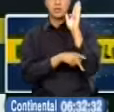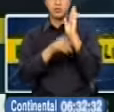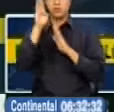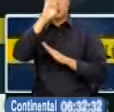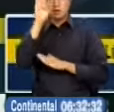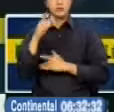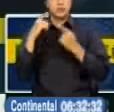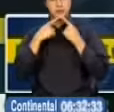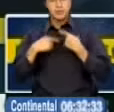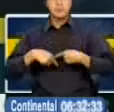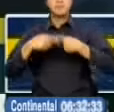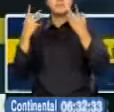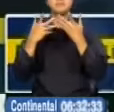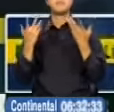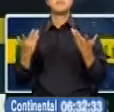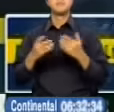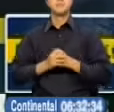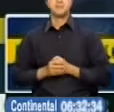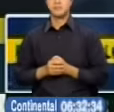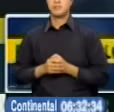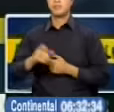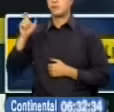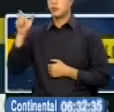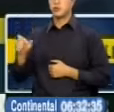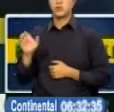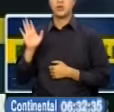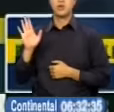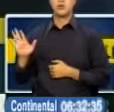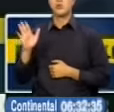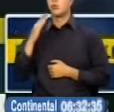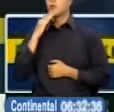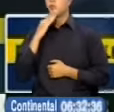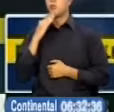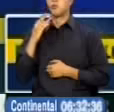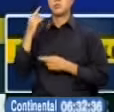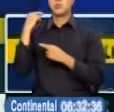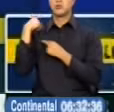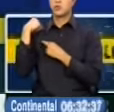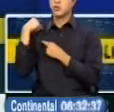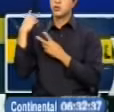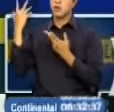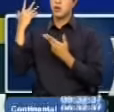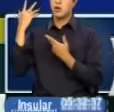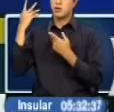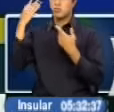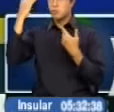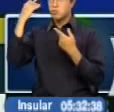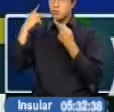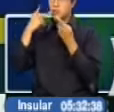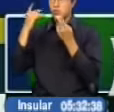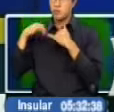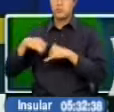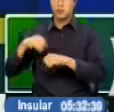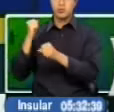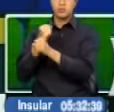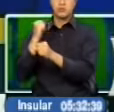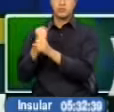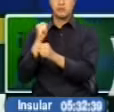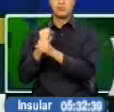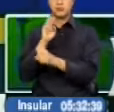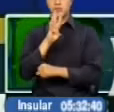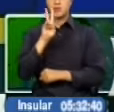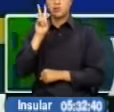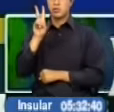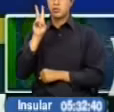decidió no inhabilitar la para cargos públicos verificamos 42 votos favorables aplicar